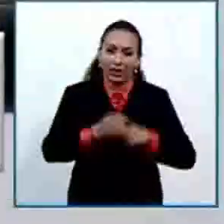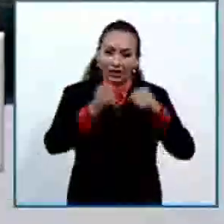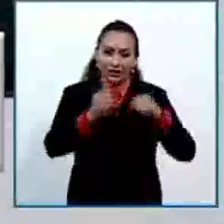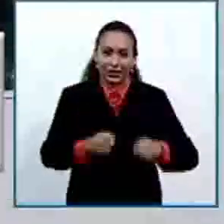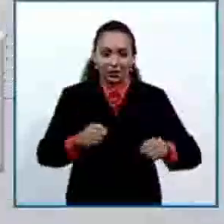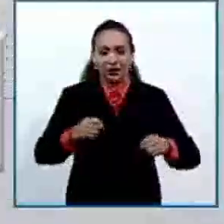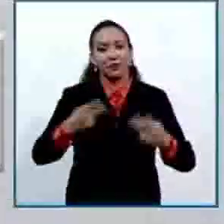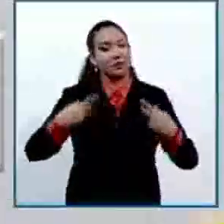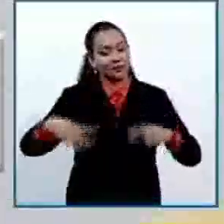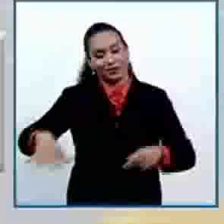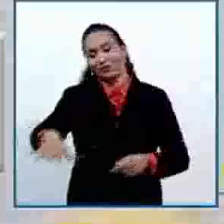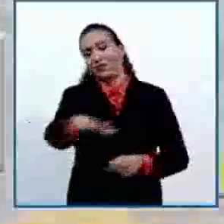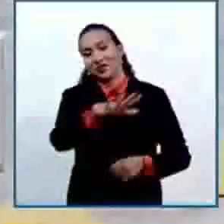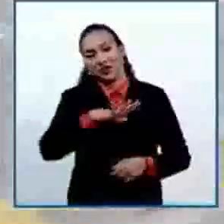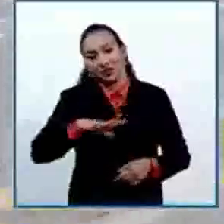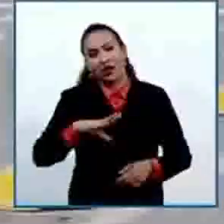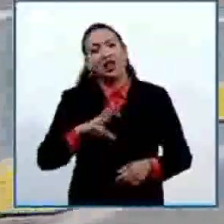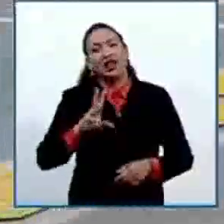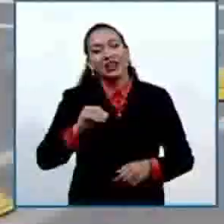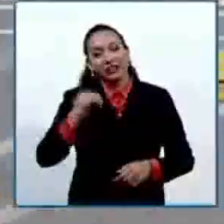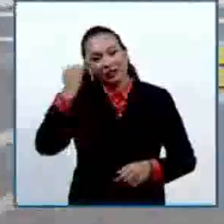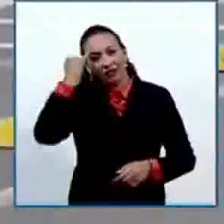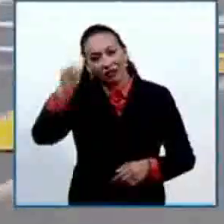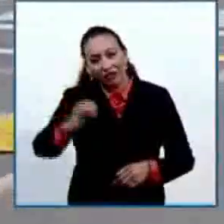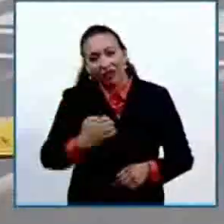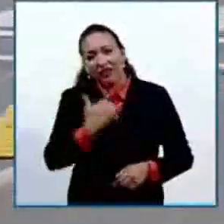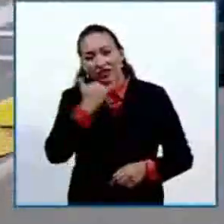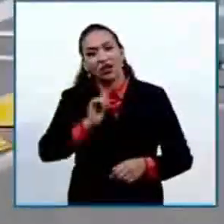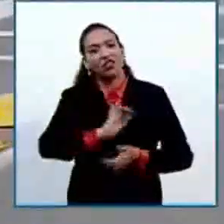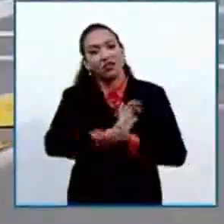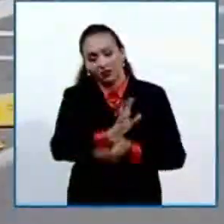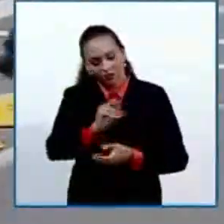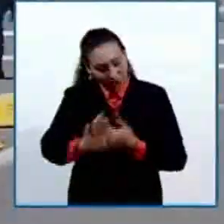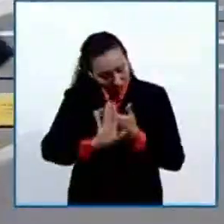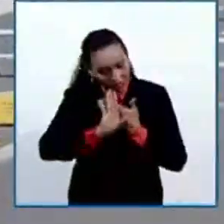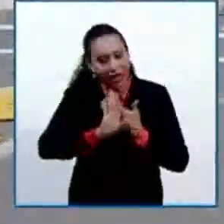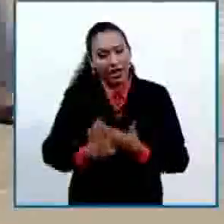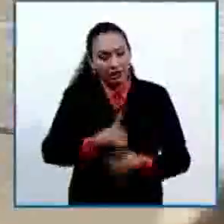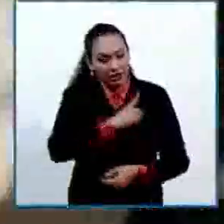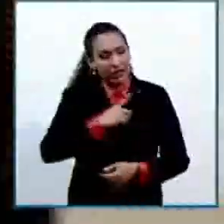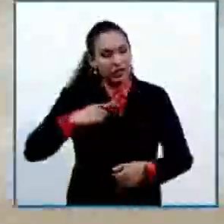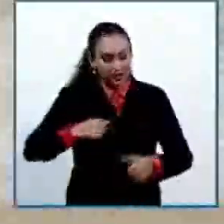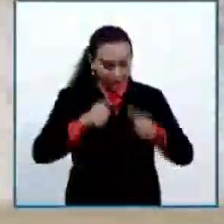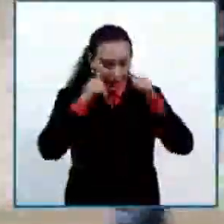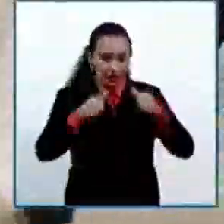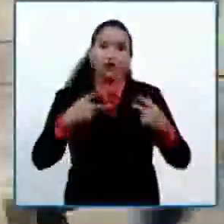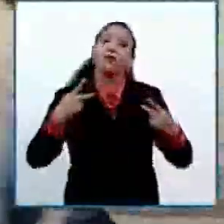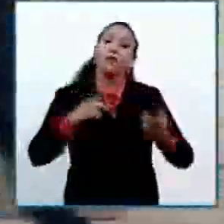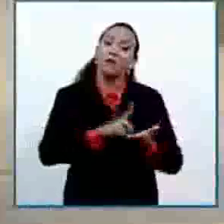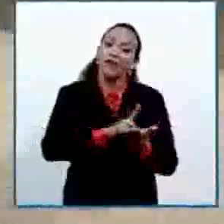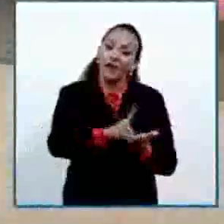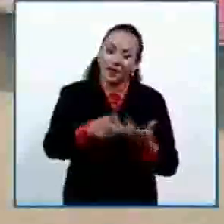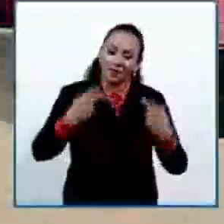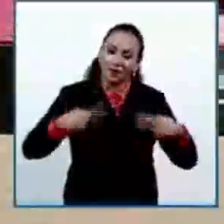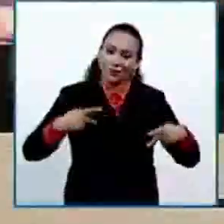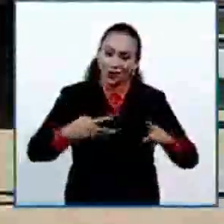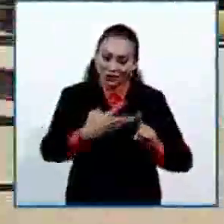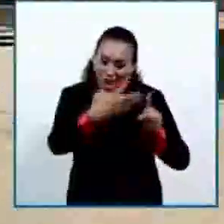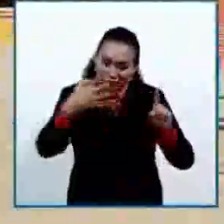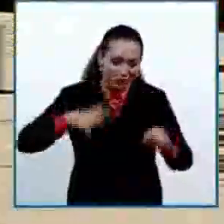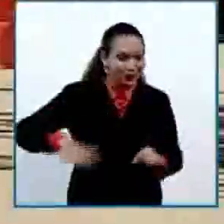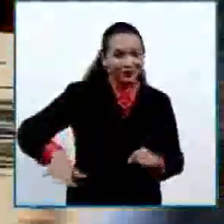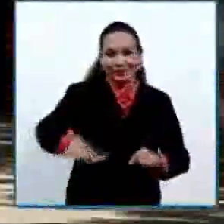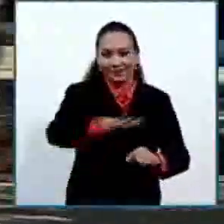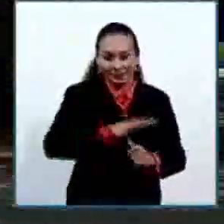de todos los ciudadanos, evitando al mismo tiempo la discriminación, el sesgo sistémico y la negligencia hacia las personas de la